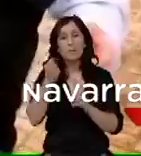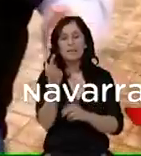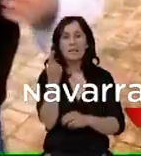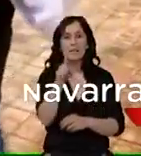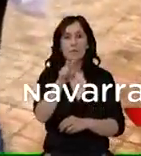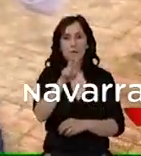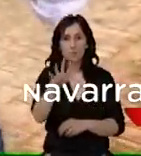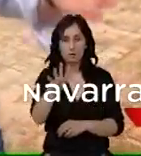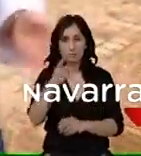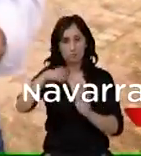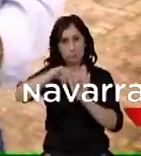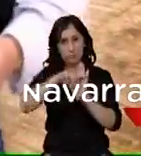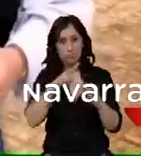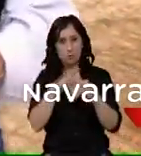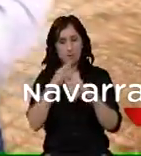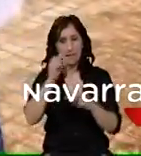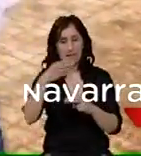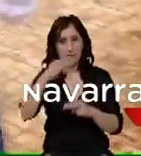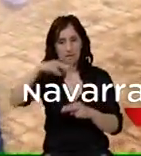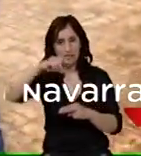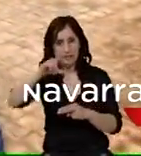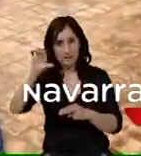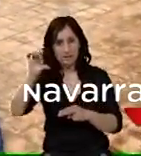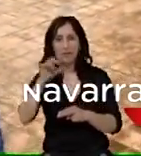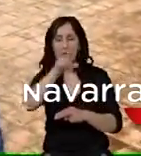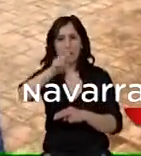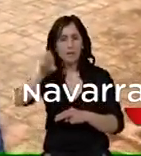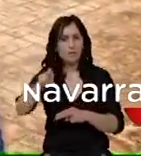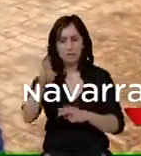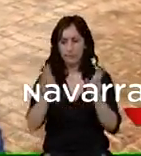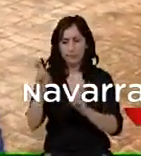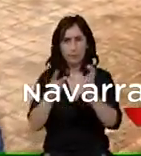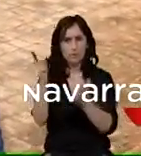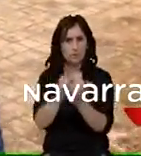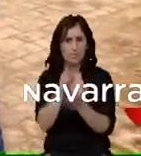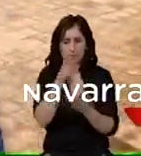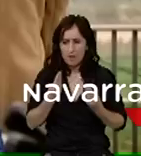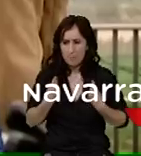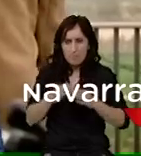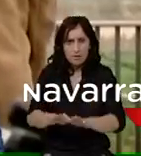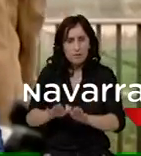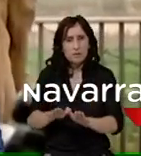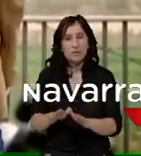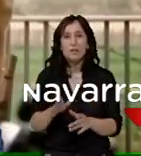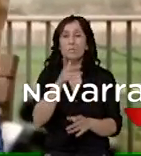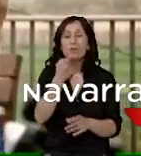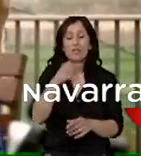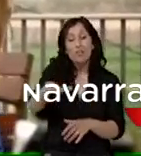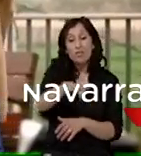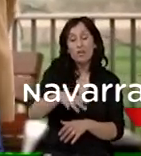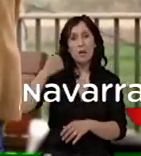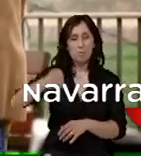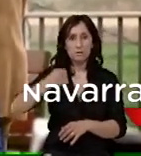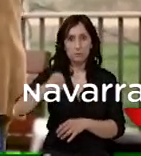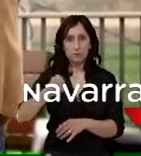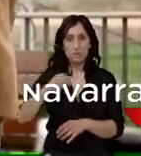para que no lo repoblaran, porque esto era, dicen que era un lugar de pastores, y por eso